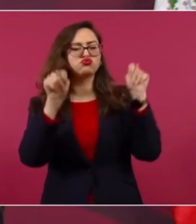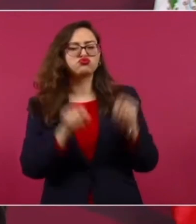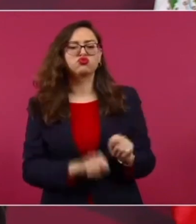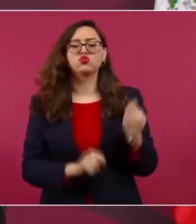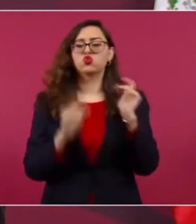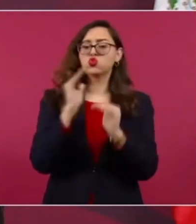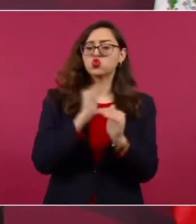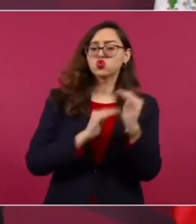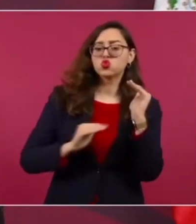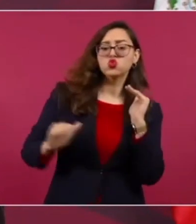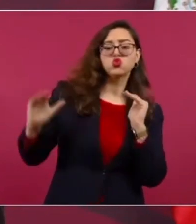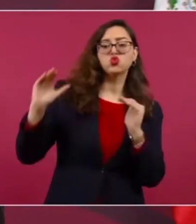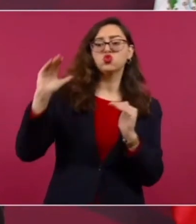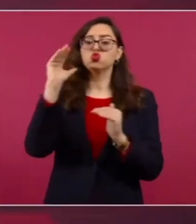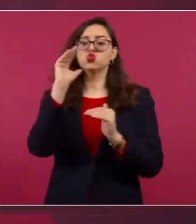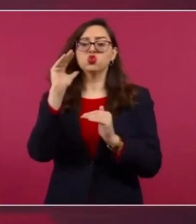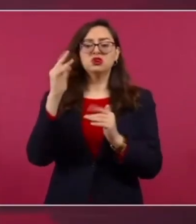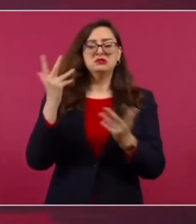son sinónimo